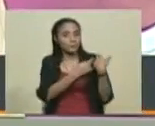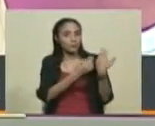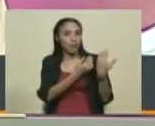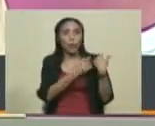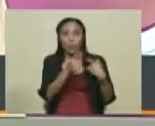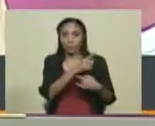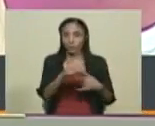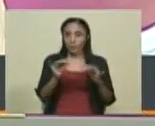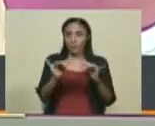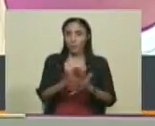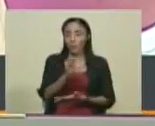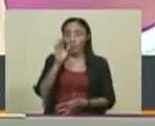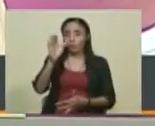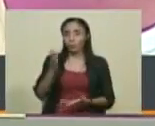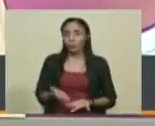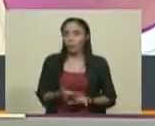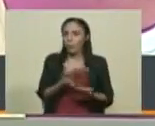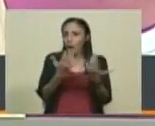dueños del presente.